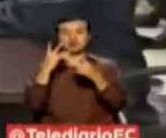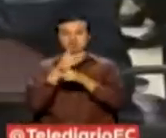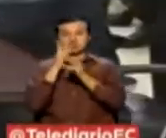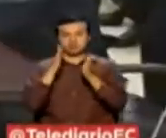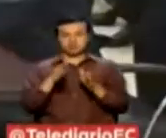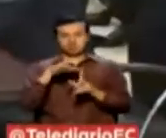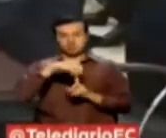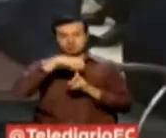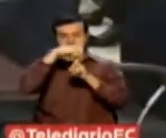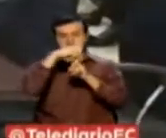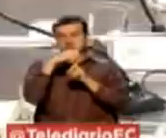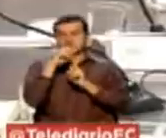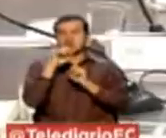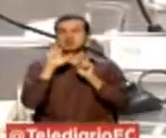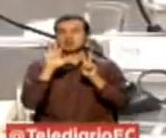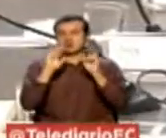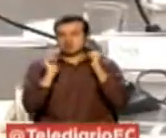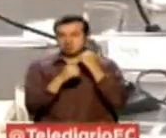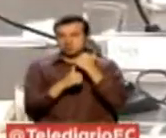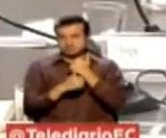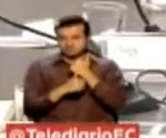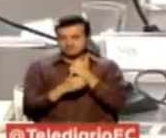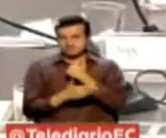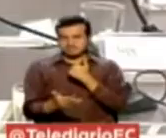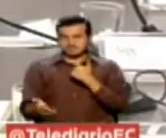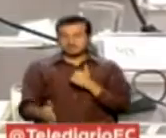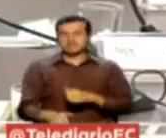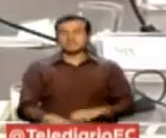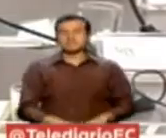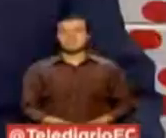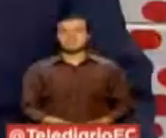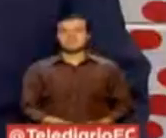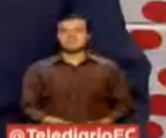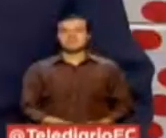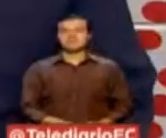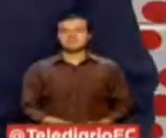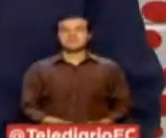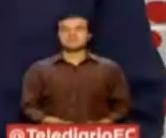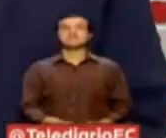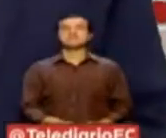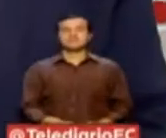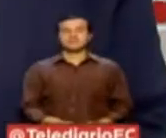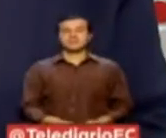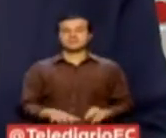principales y 7 suplentes. Néstor Aguilera, Telediario.